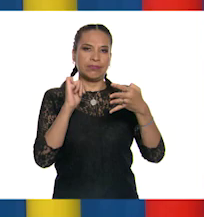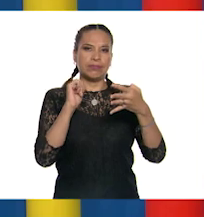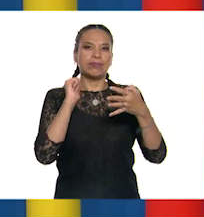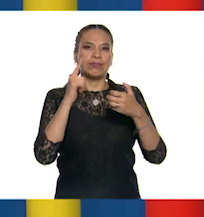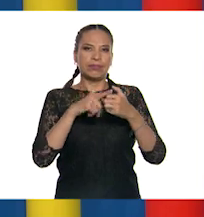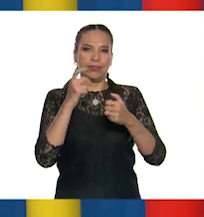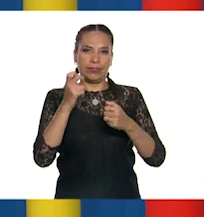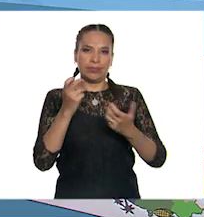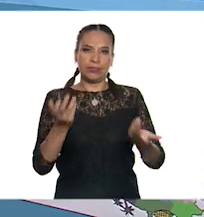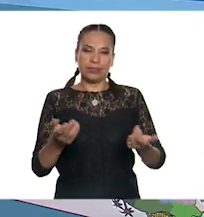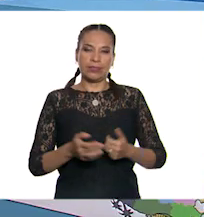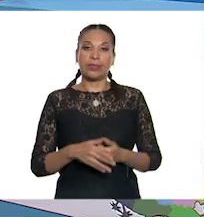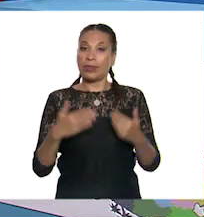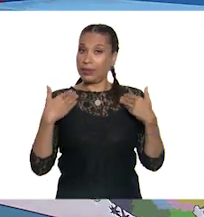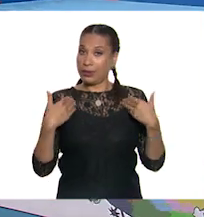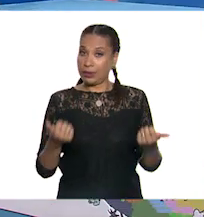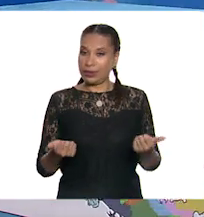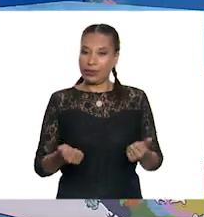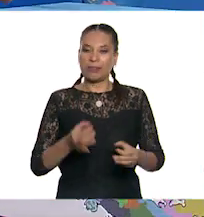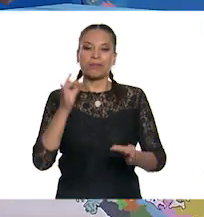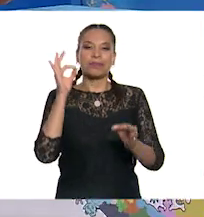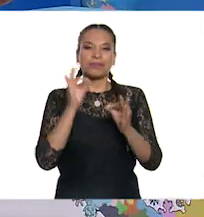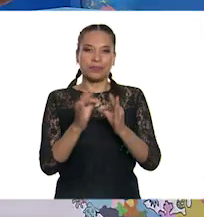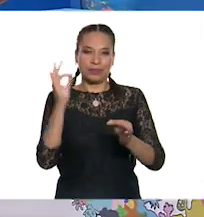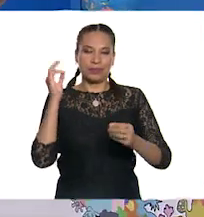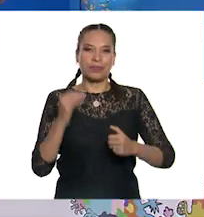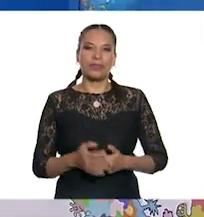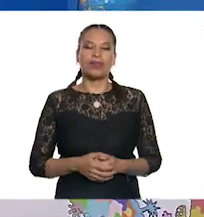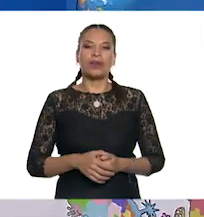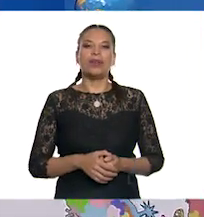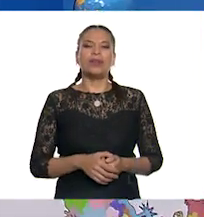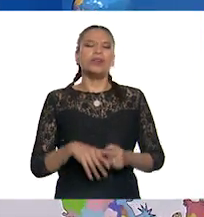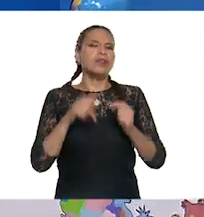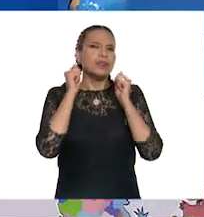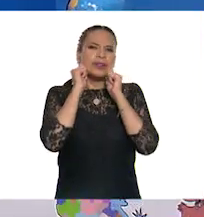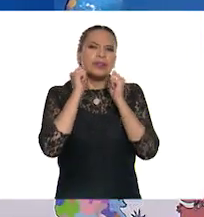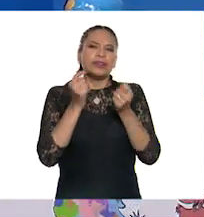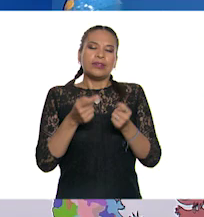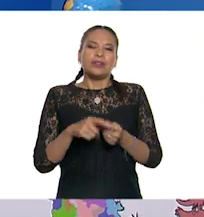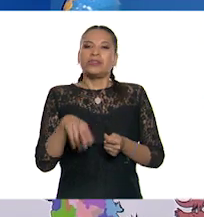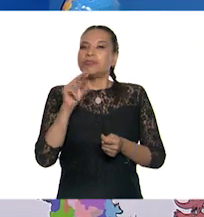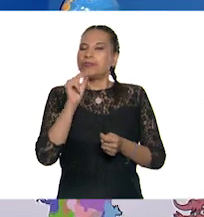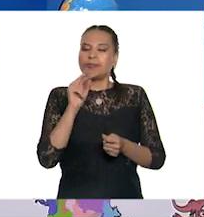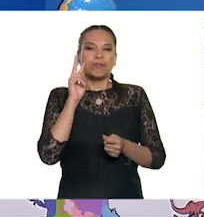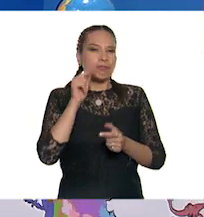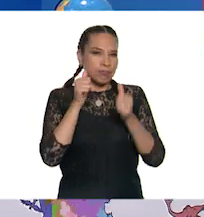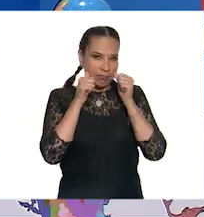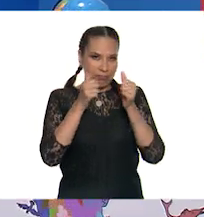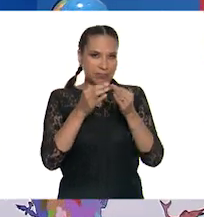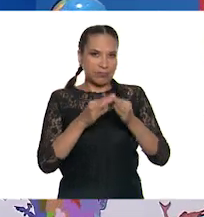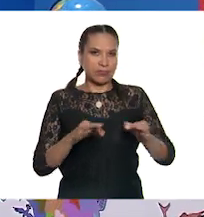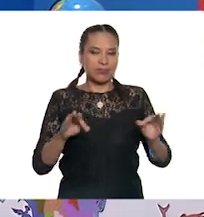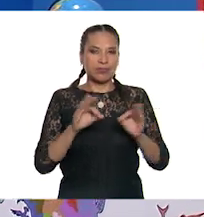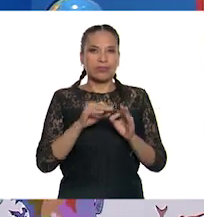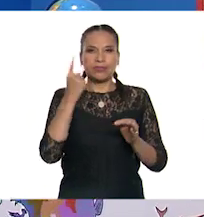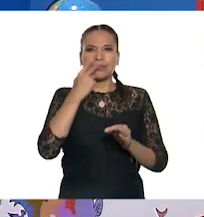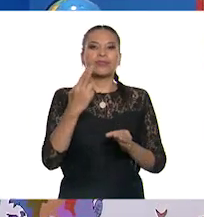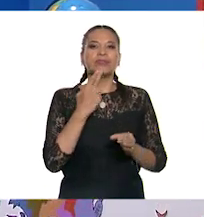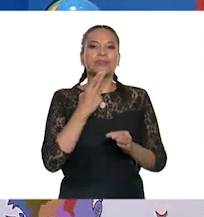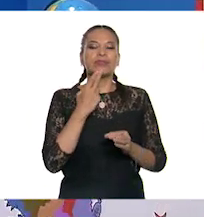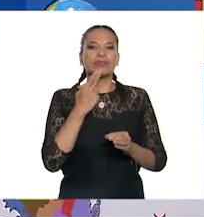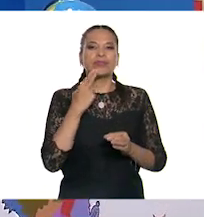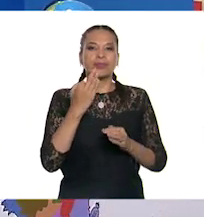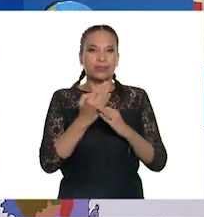dicho propósito. ¿Me entendiste? Perfecto. De cualquier forma, no debemos perder de vista que el propósito de